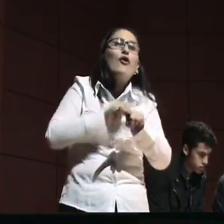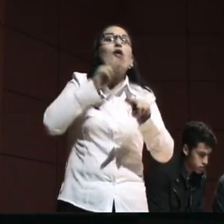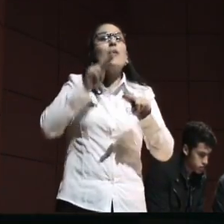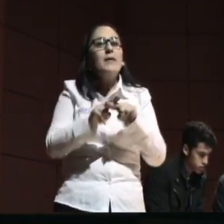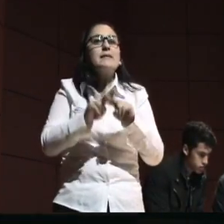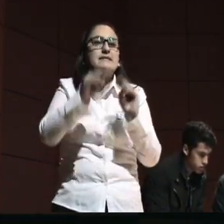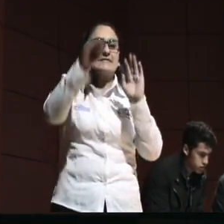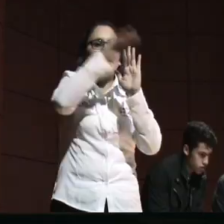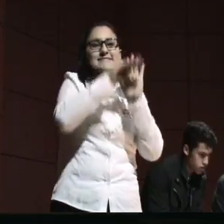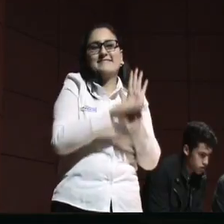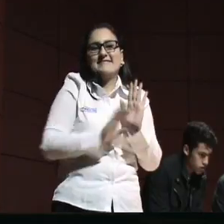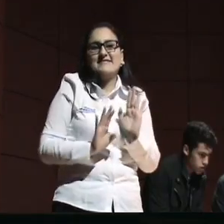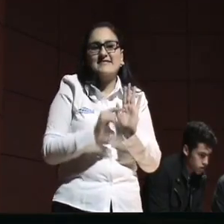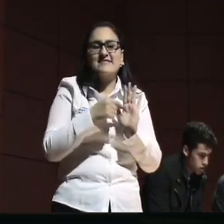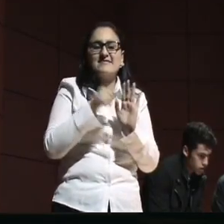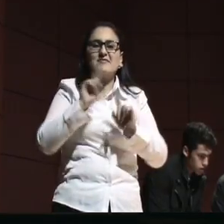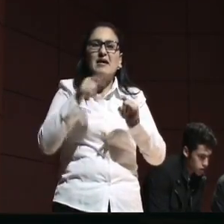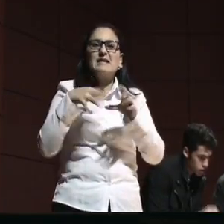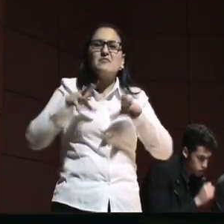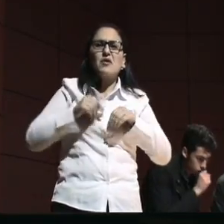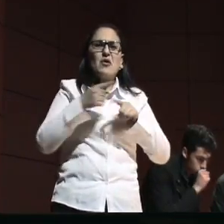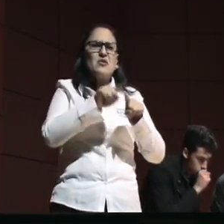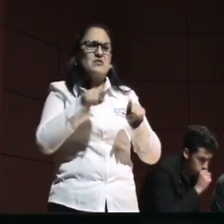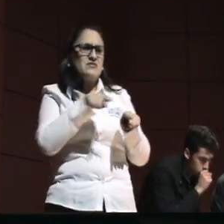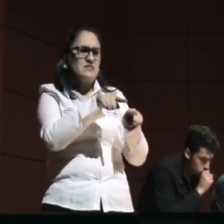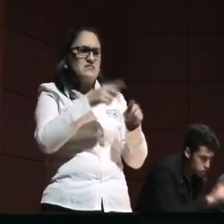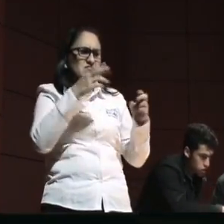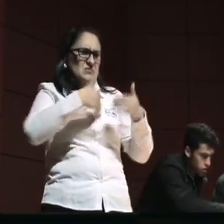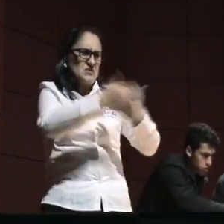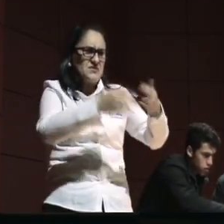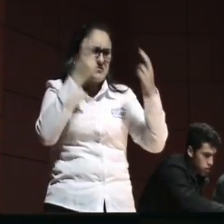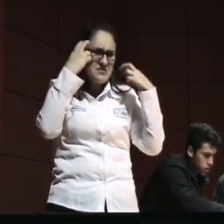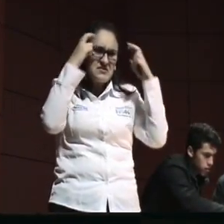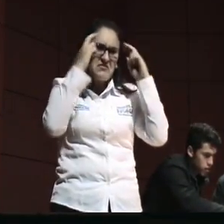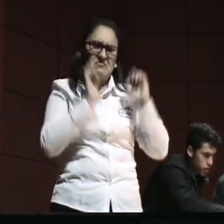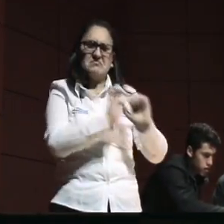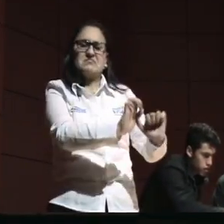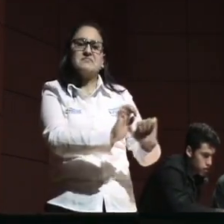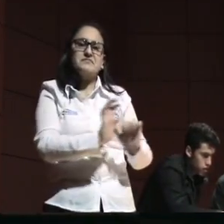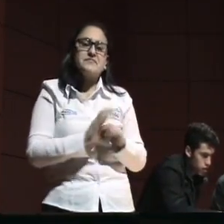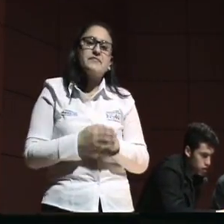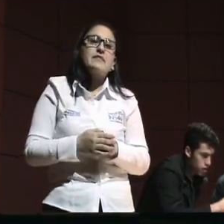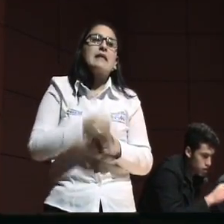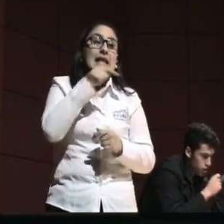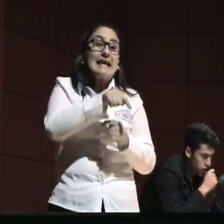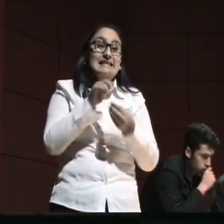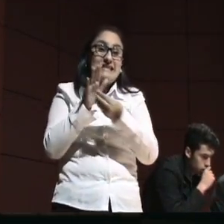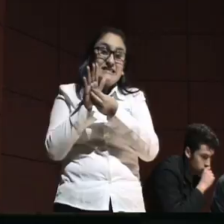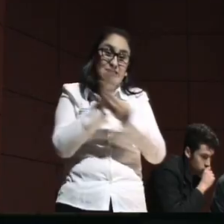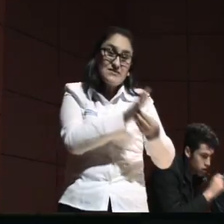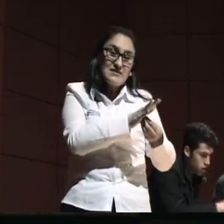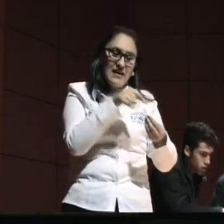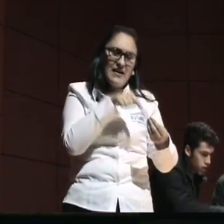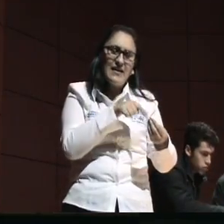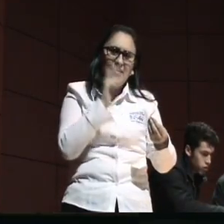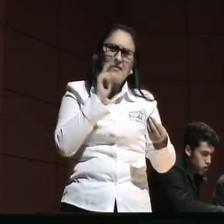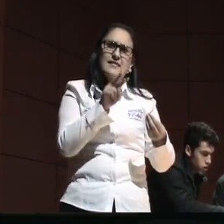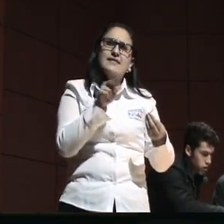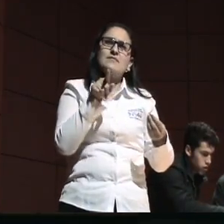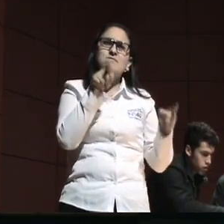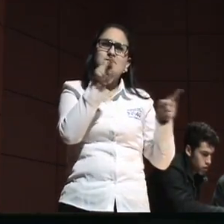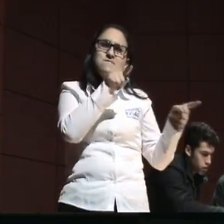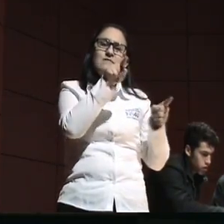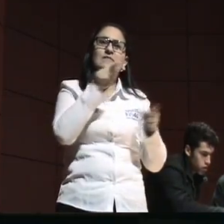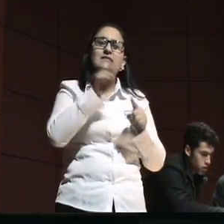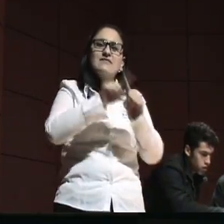normalmente establecido, sin aceptar otros tipos de procesos cognitivos. Estas exclusiones se ven reflejadas en unos